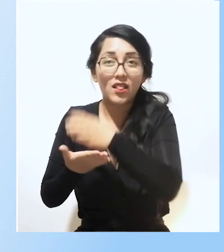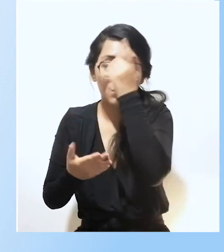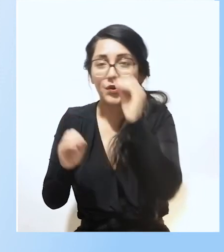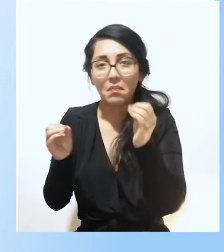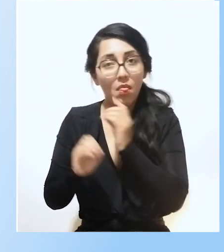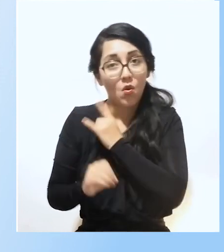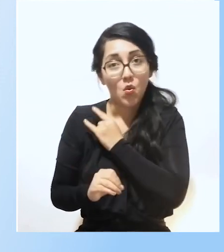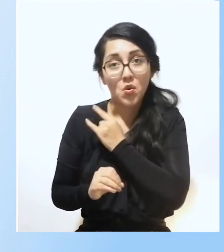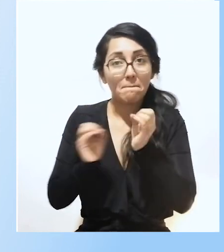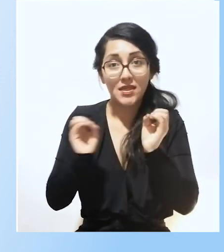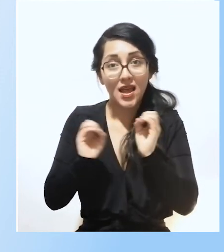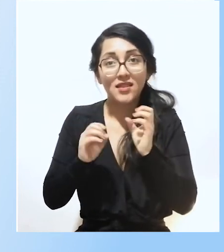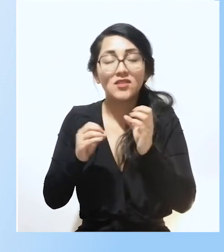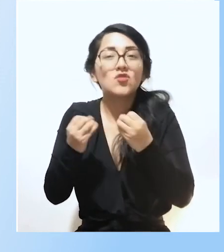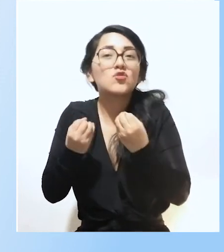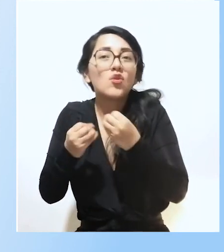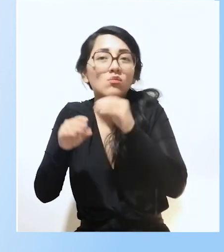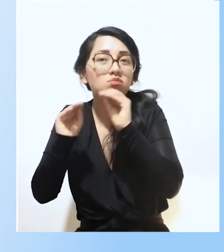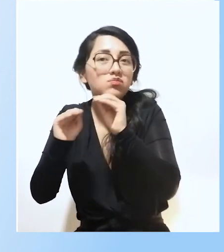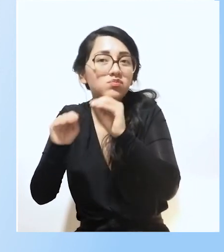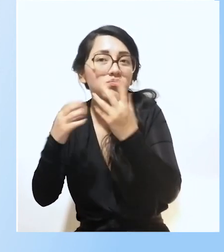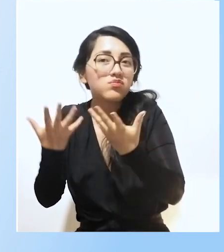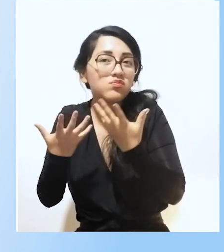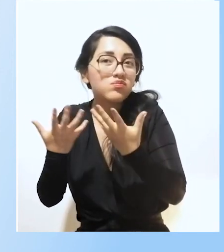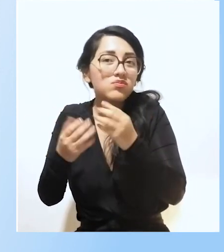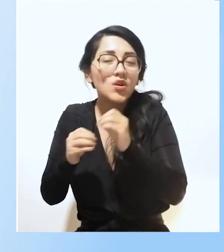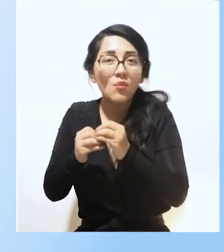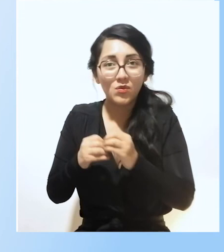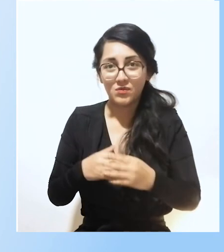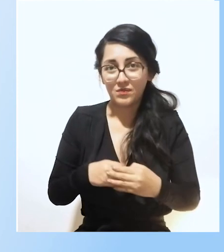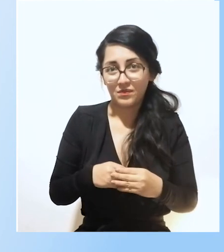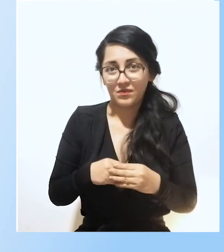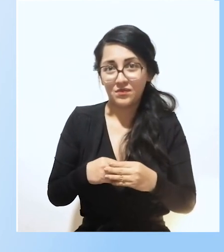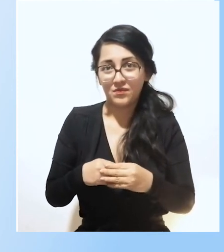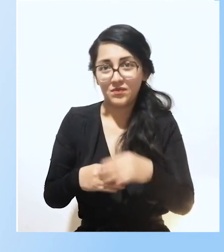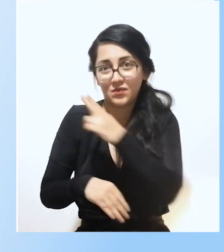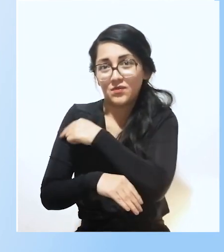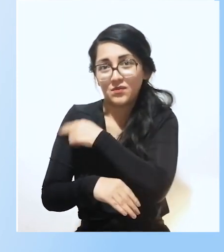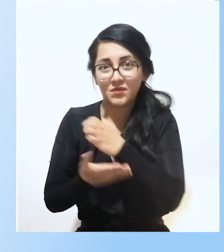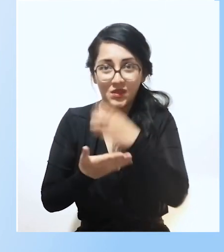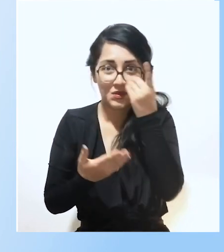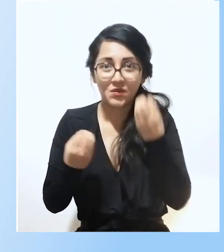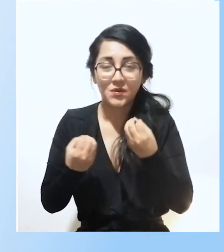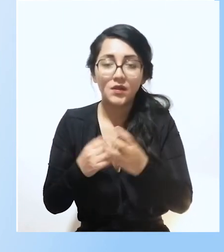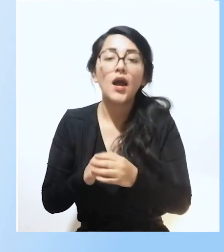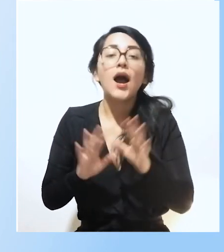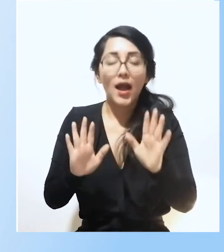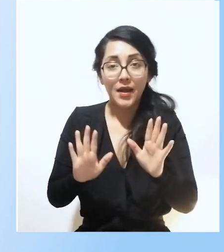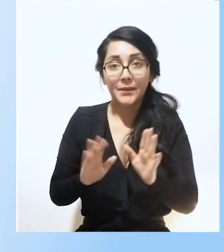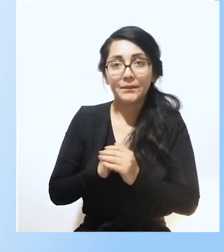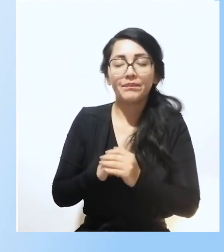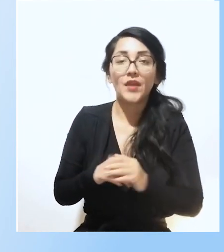educación superior? ¿Qué sugerencias brindas para su implementación en la formación de maestros en pedagogía hospitalaria? Como bien has dicho, la formación tiene que